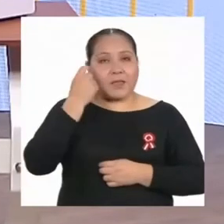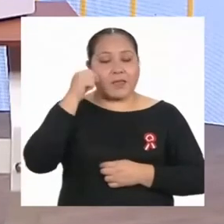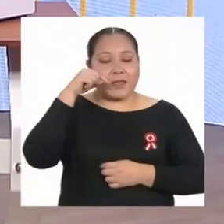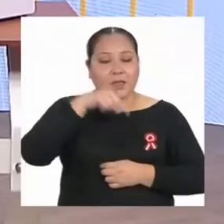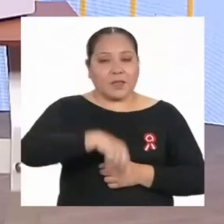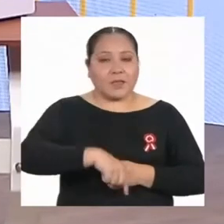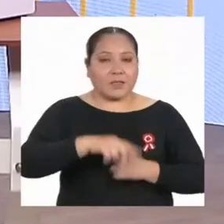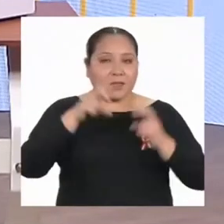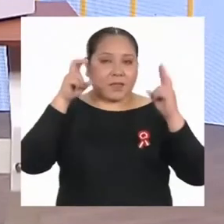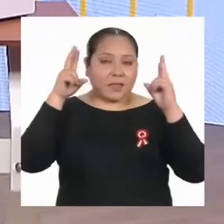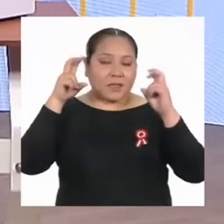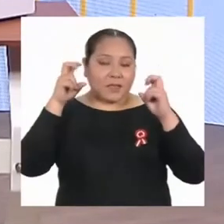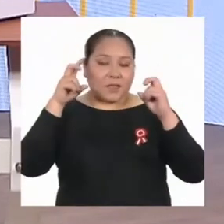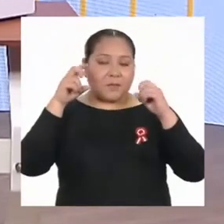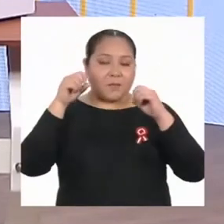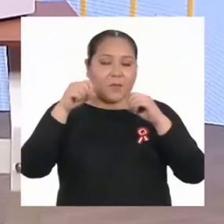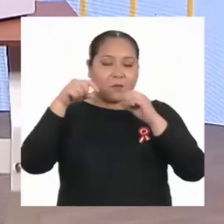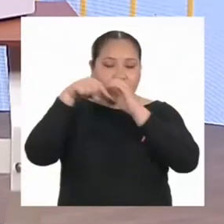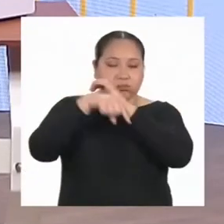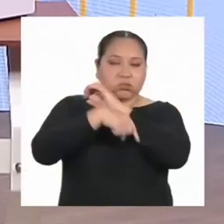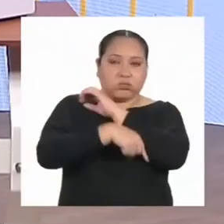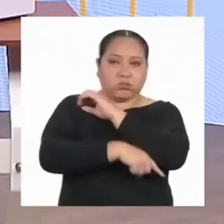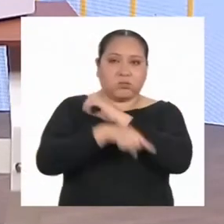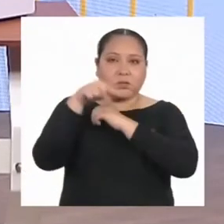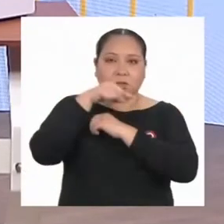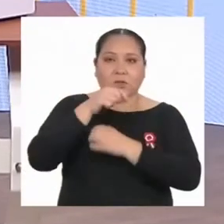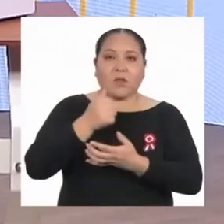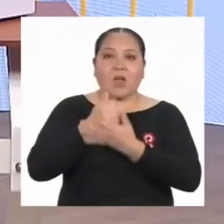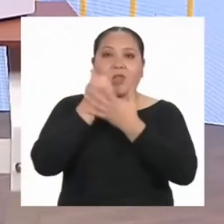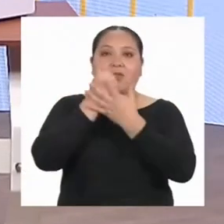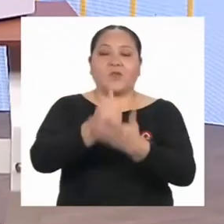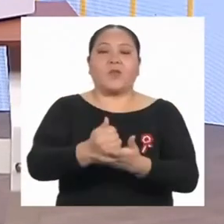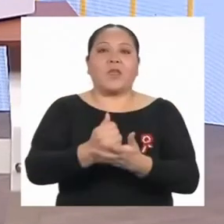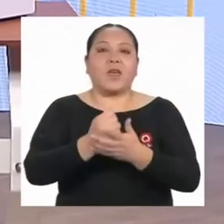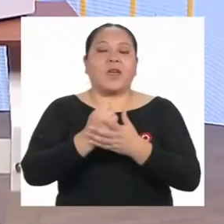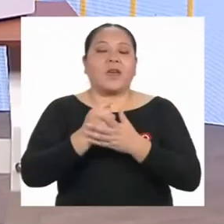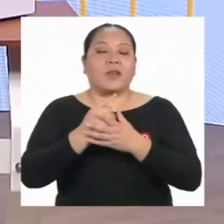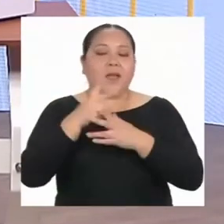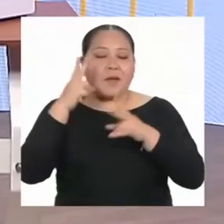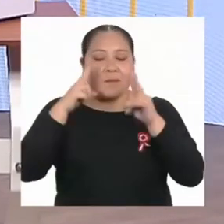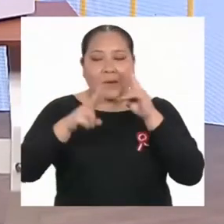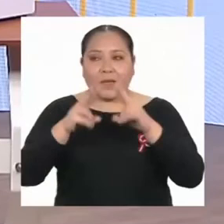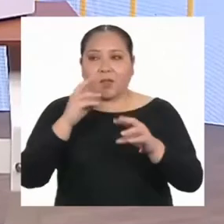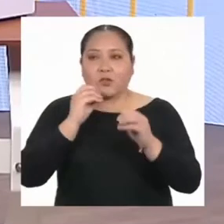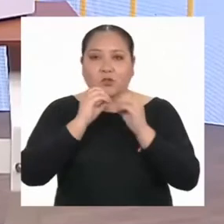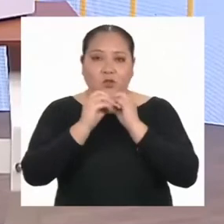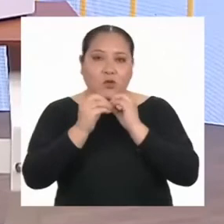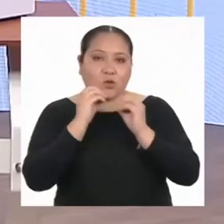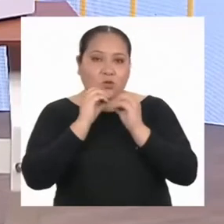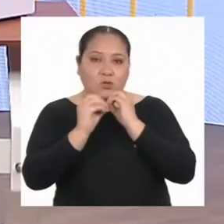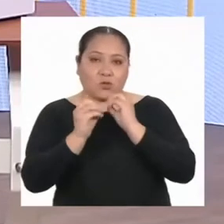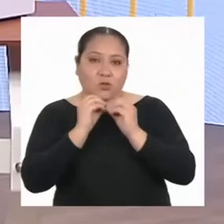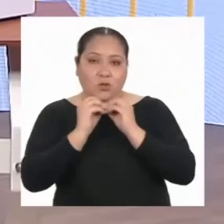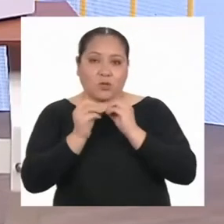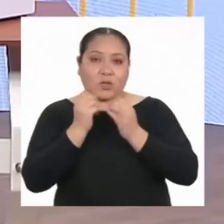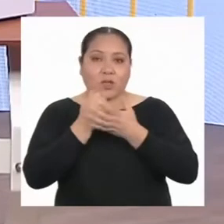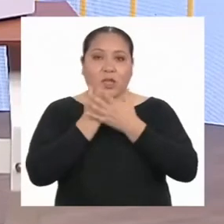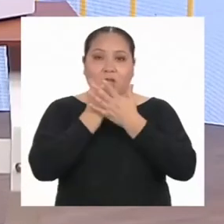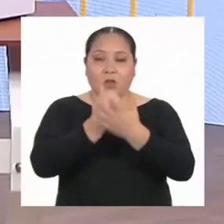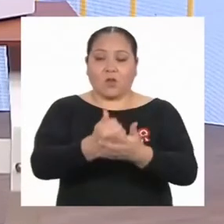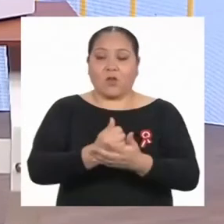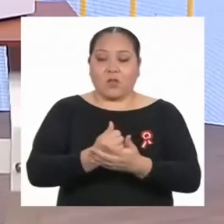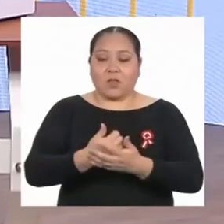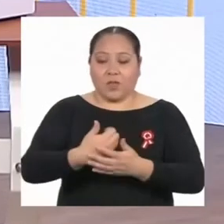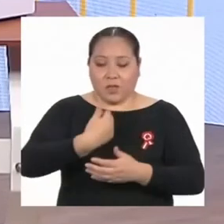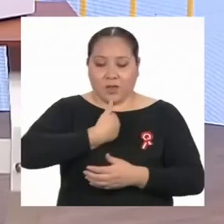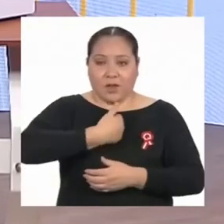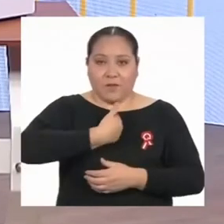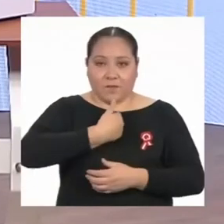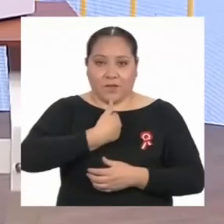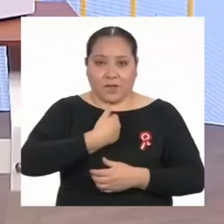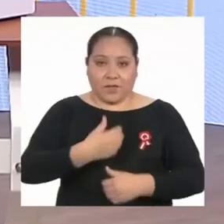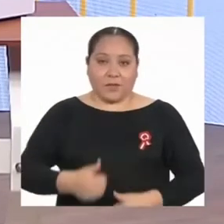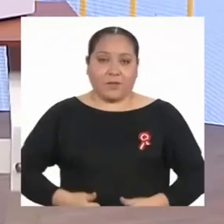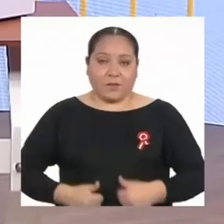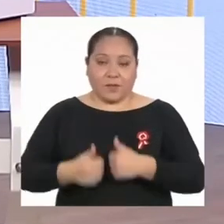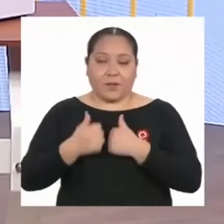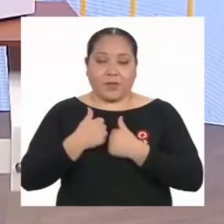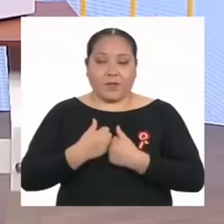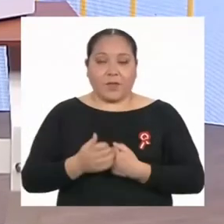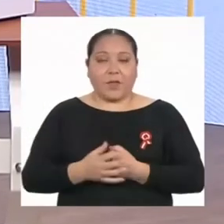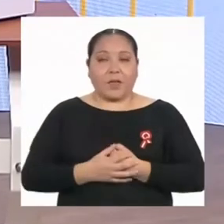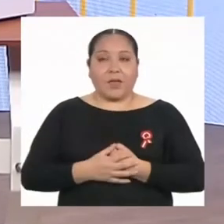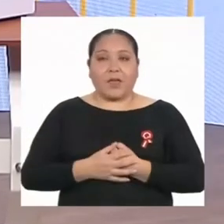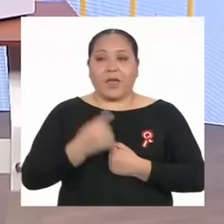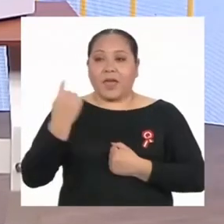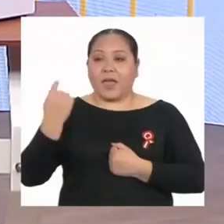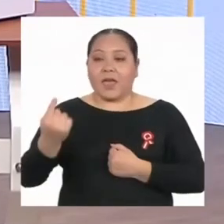temática tan compleja puede ayudarnos a descubrir salidas o soluciones que se adapten a nuestra realidad como sociedad, en